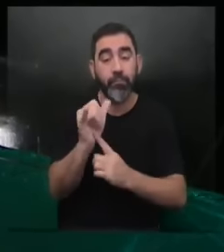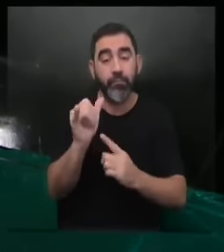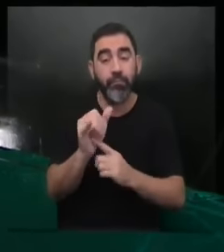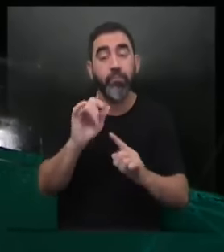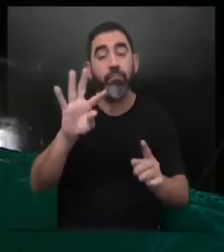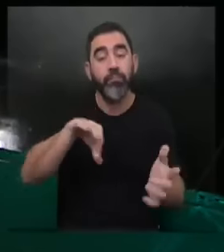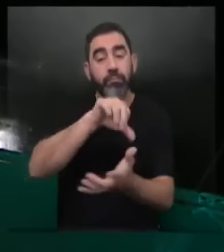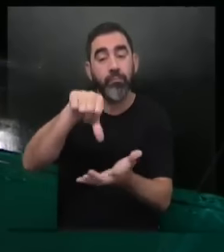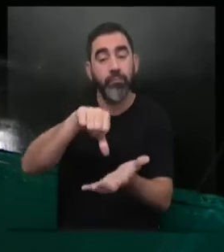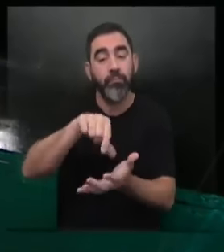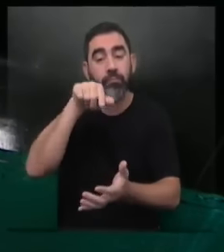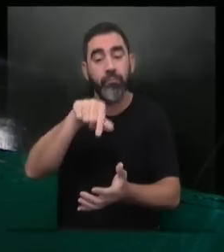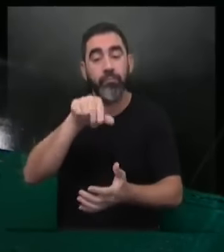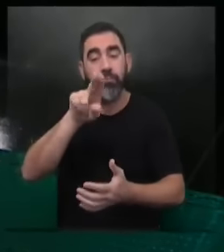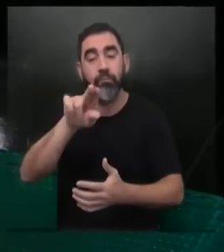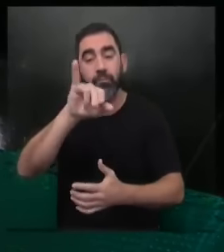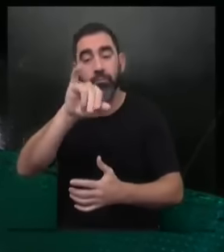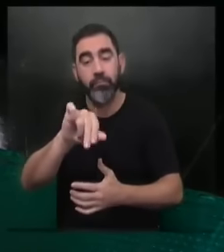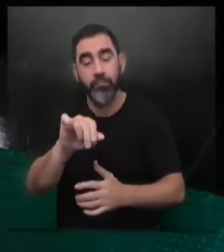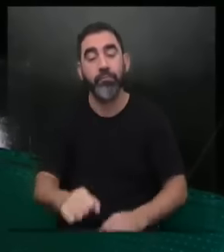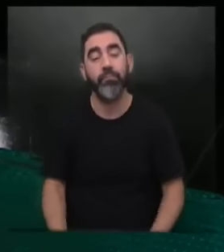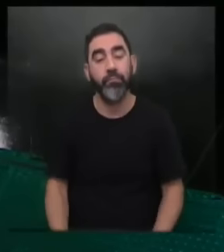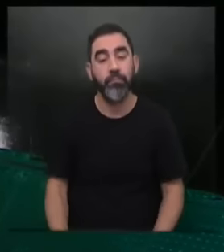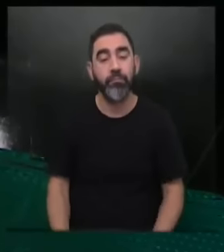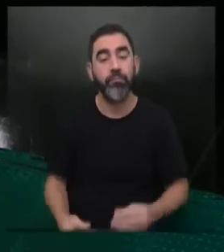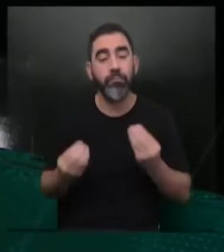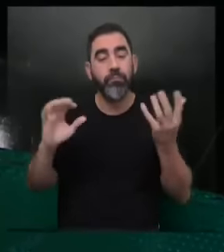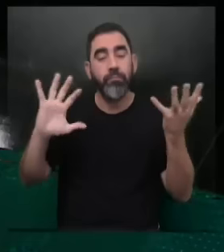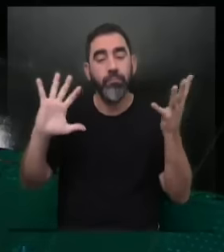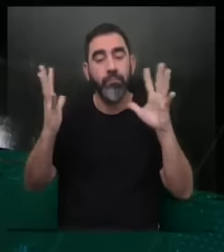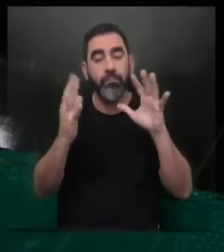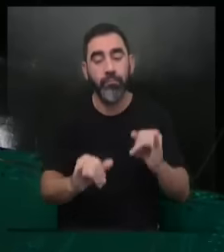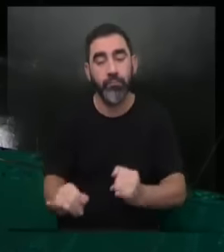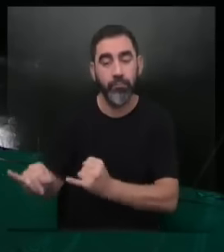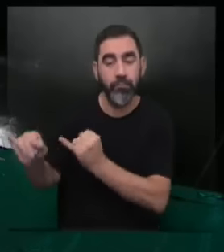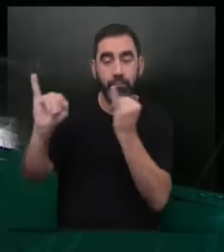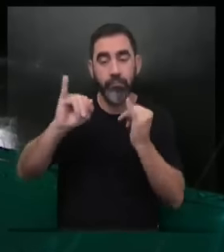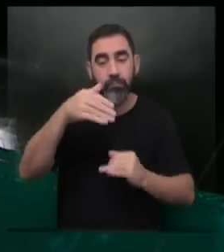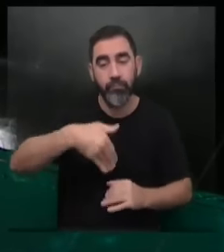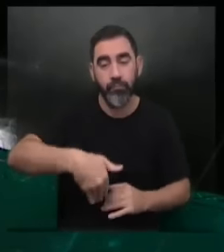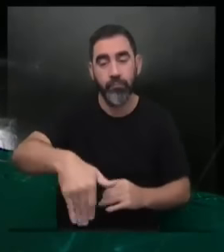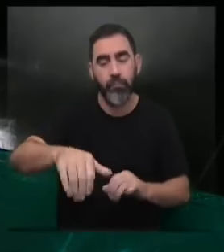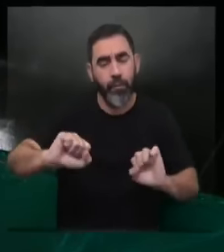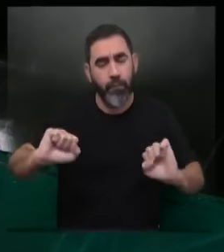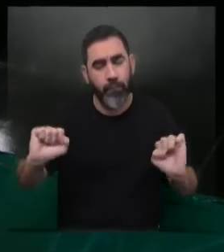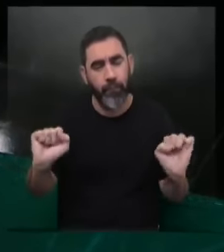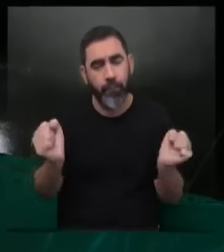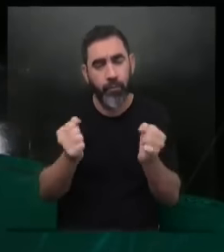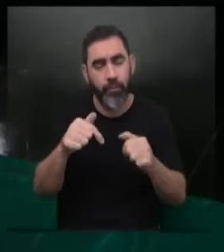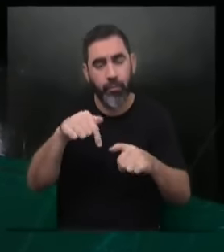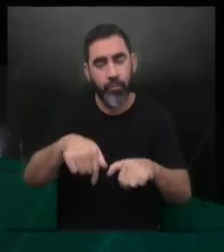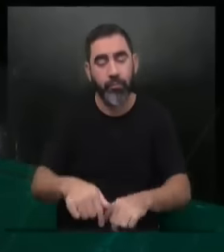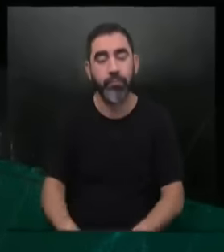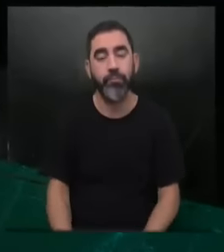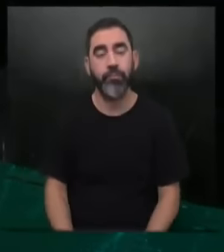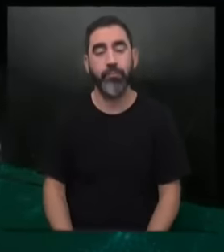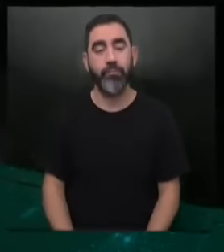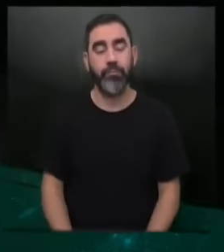YouTube y por TV cudad ui rápidamente vamos al pronóstico del tiempo para las próximas horas que viene de frío hoy eh No se